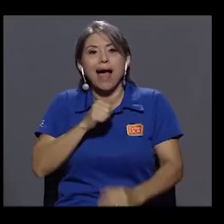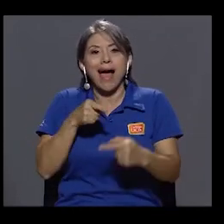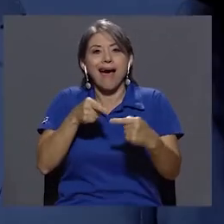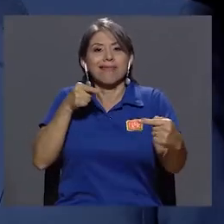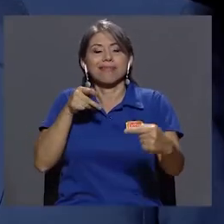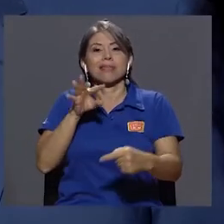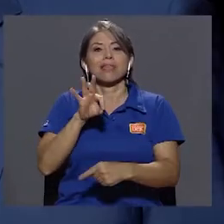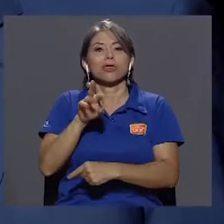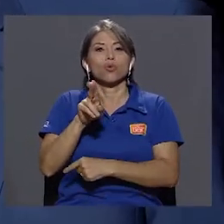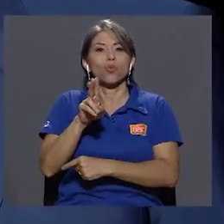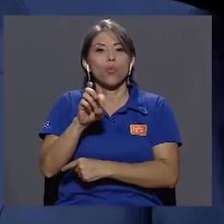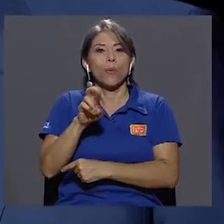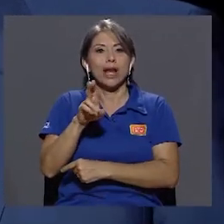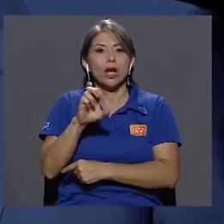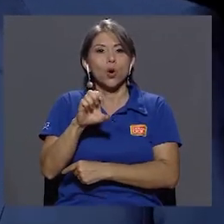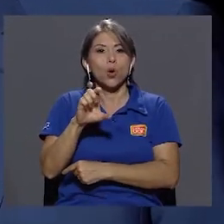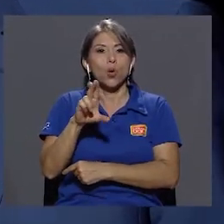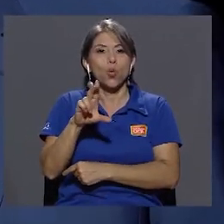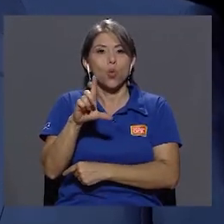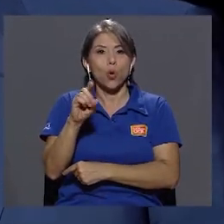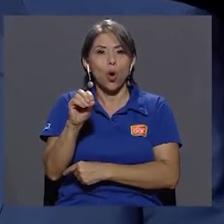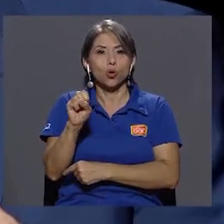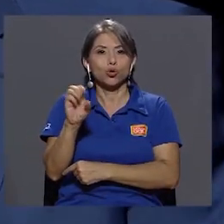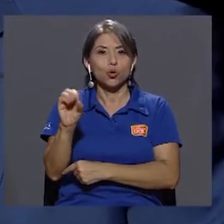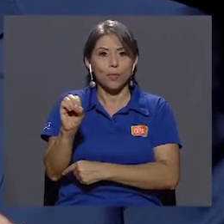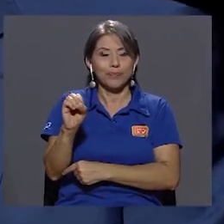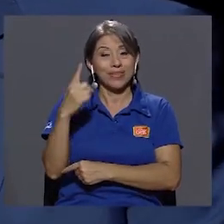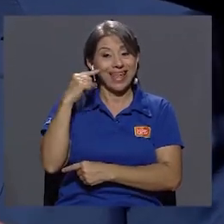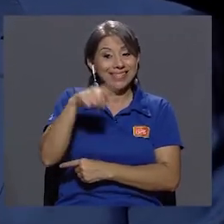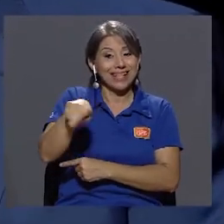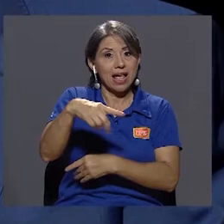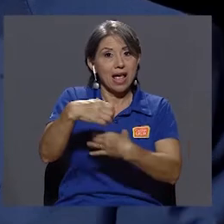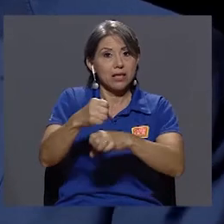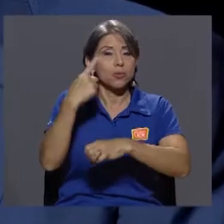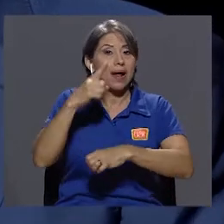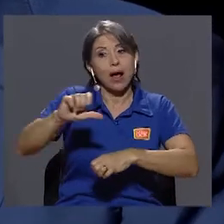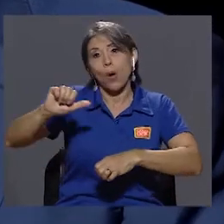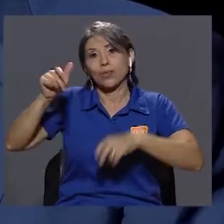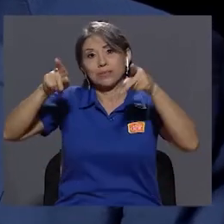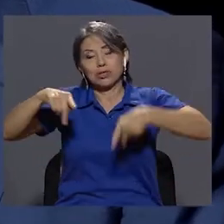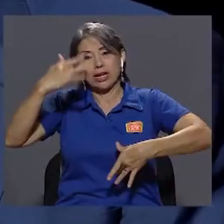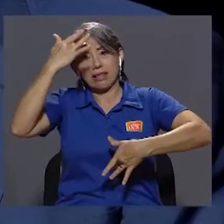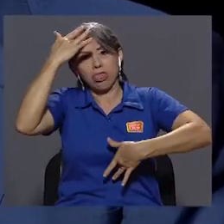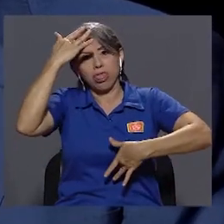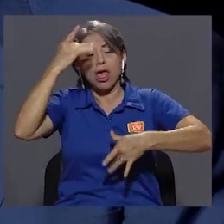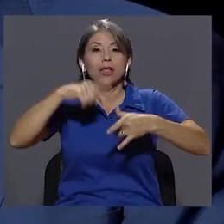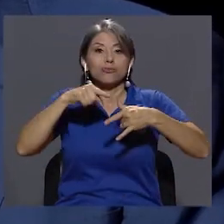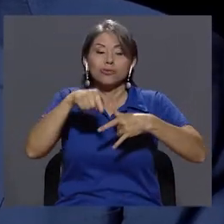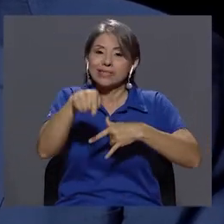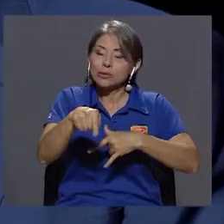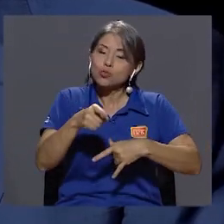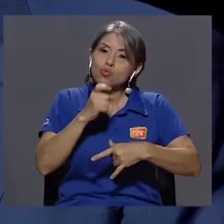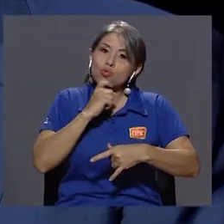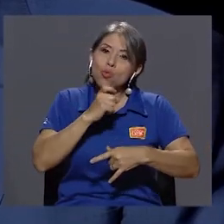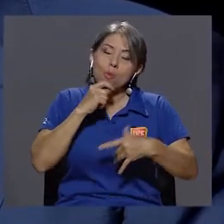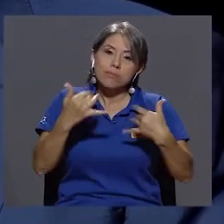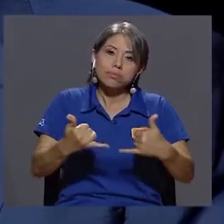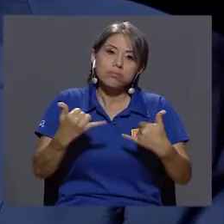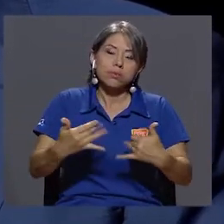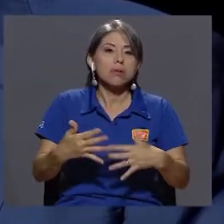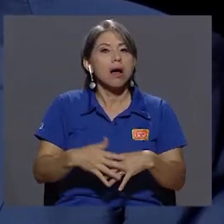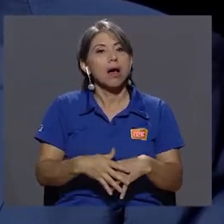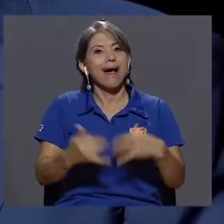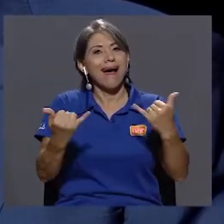tipo de pacientes entonces hemos sido digamos manejando esto con muchas dificultades y ahora